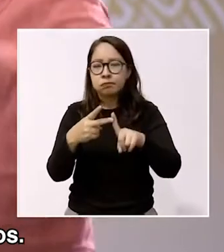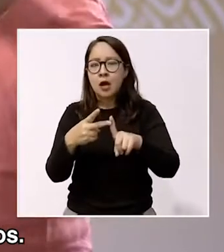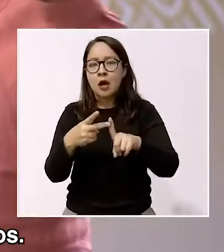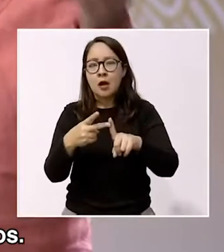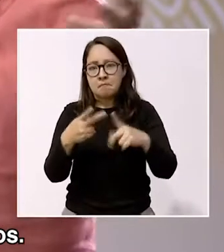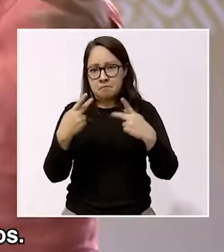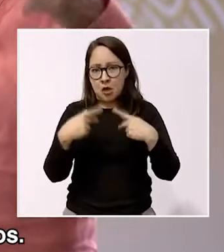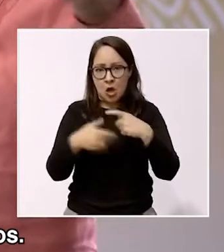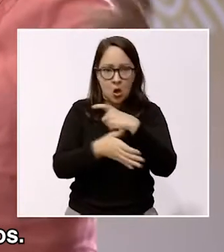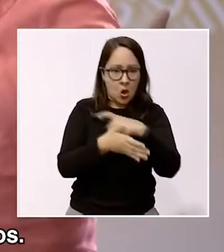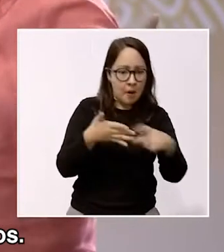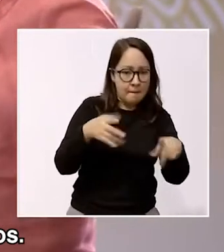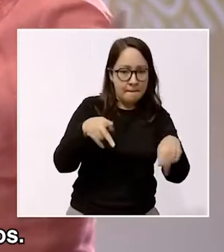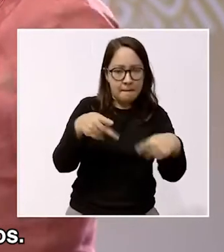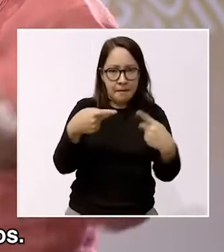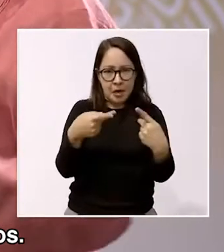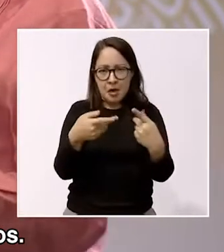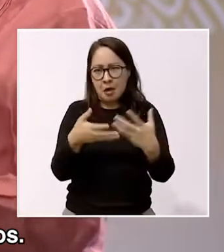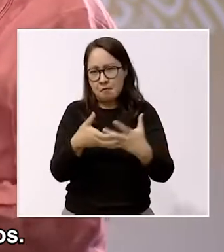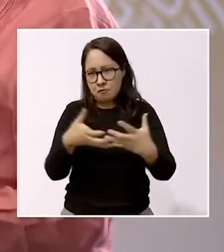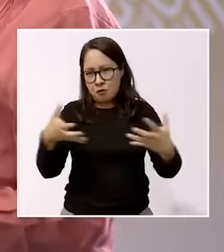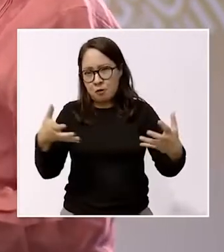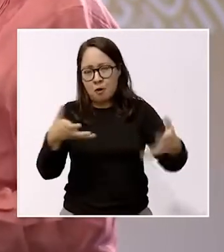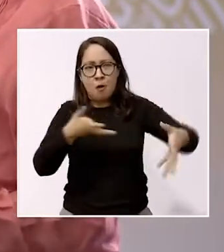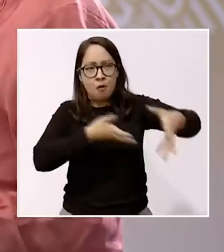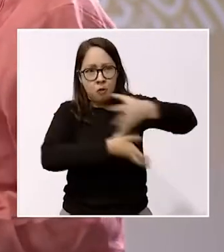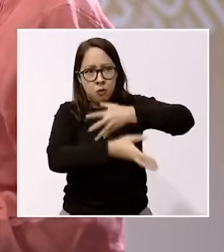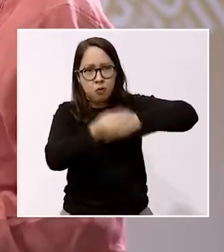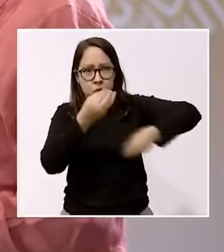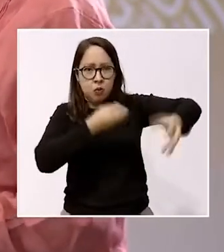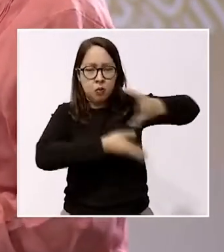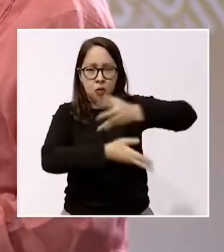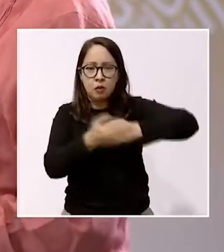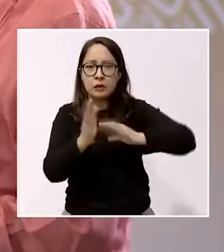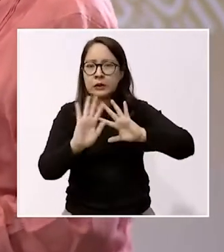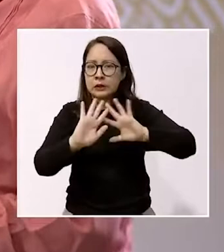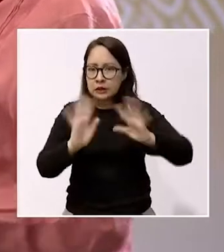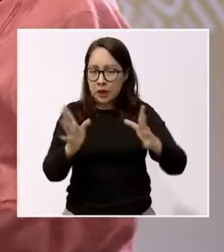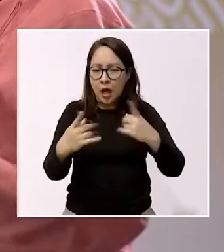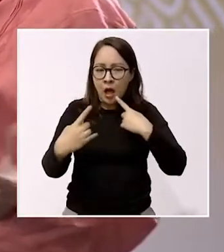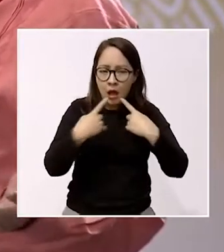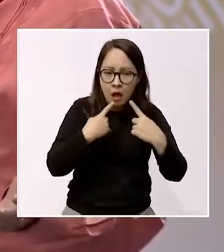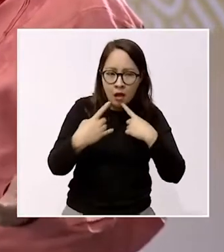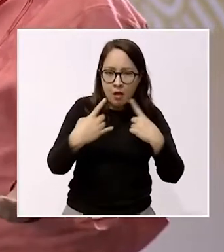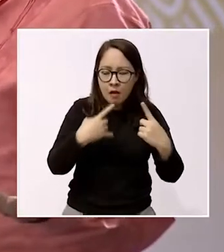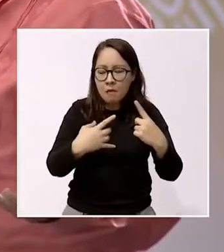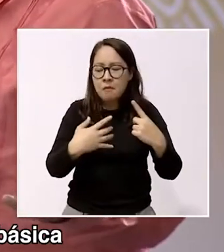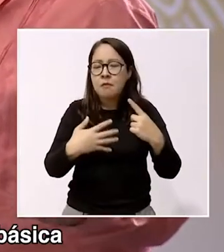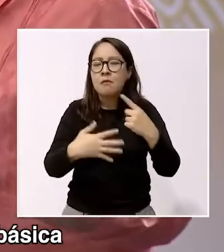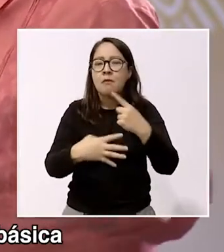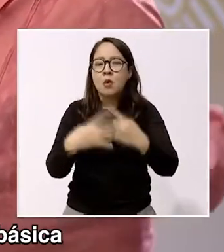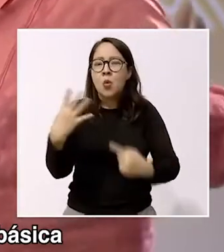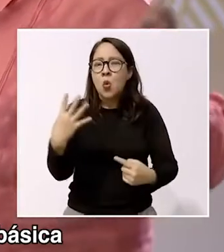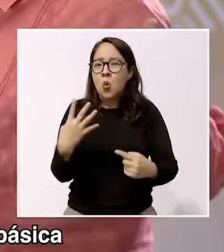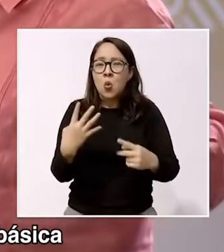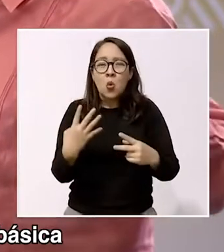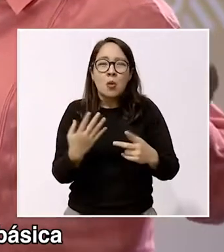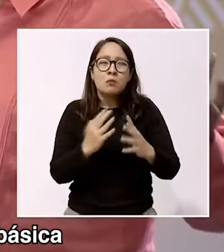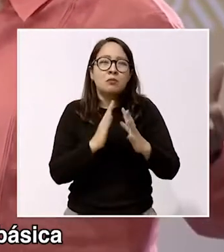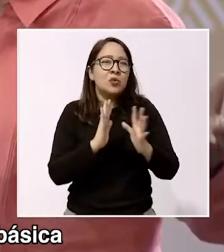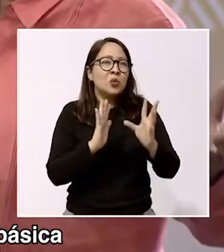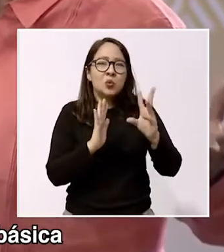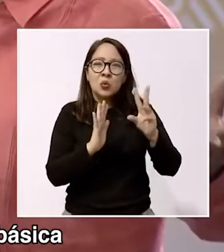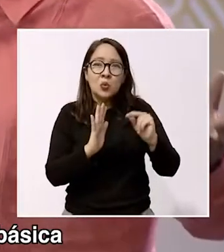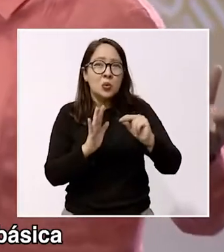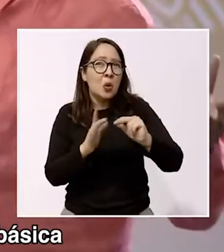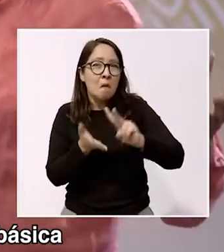los grandes distribuidores de alimentos. Ya se logró que no aumenten los